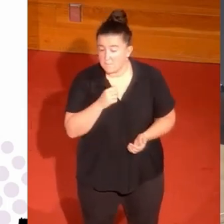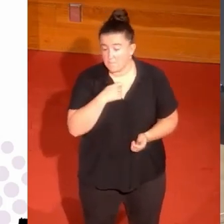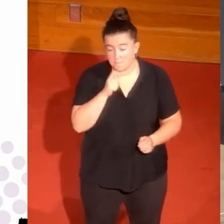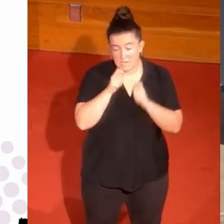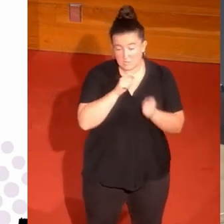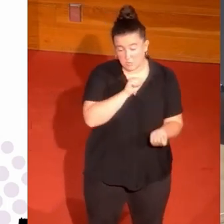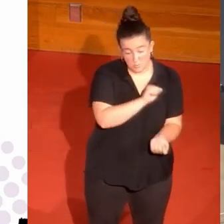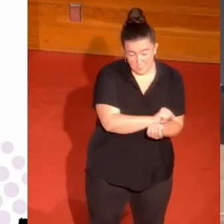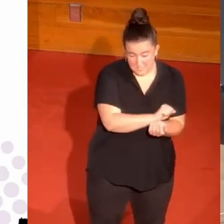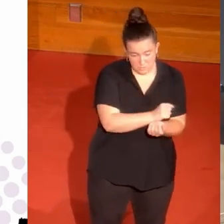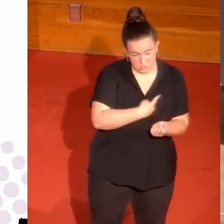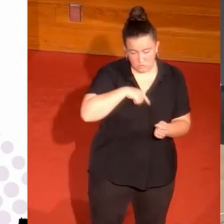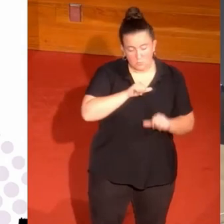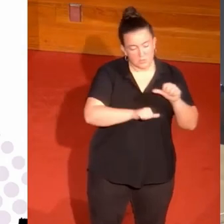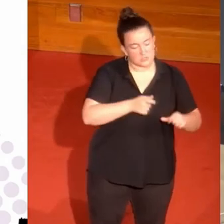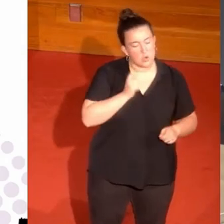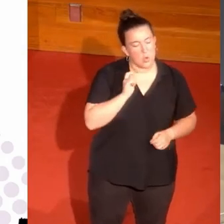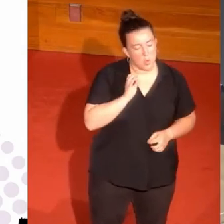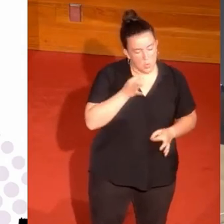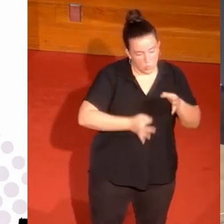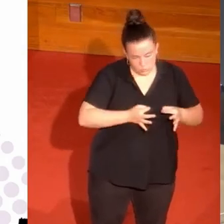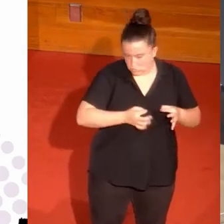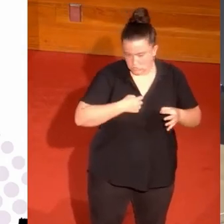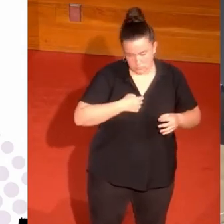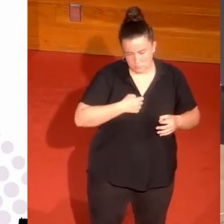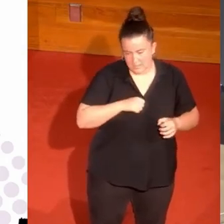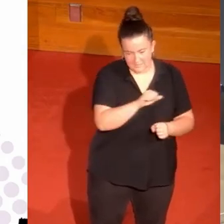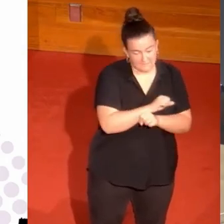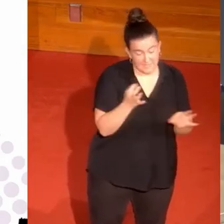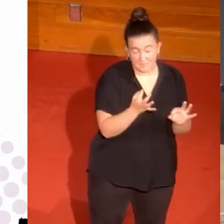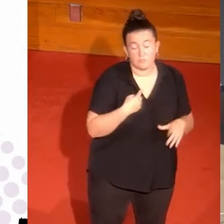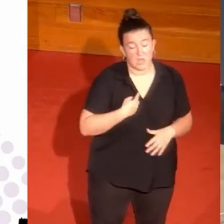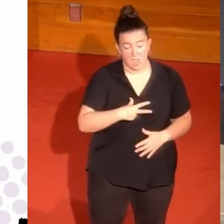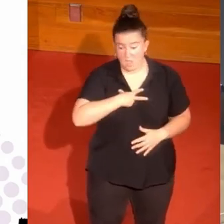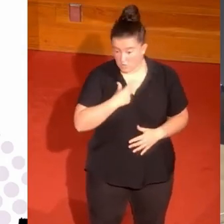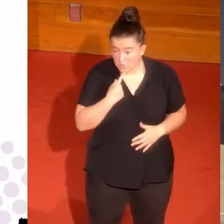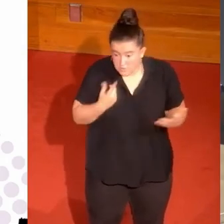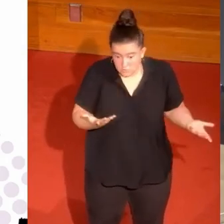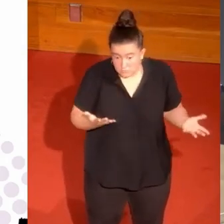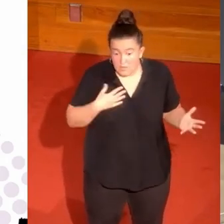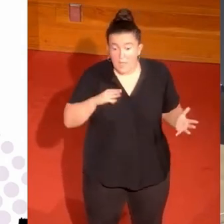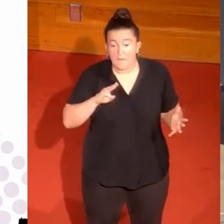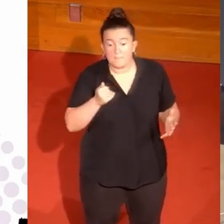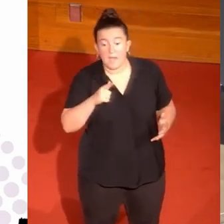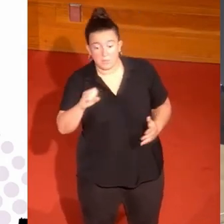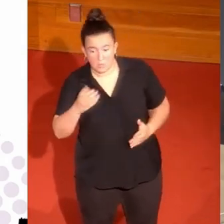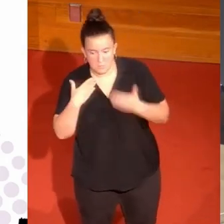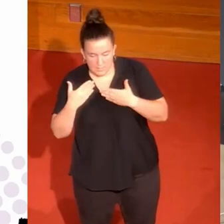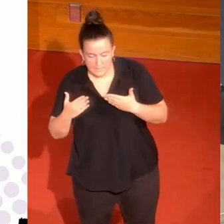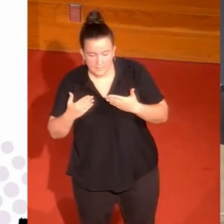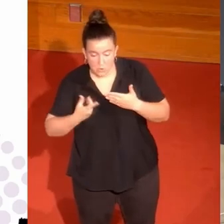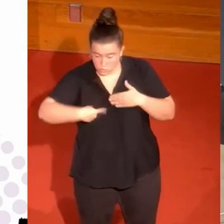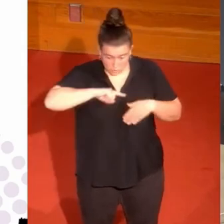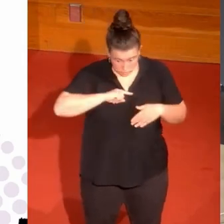procesos justos y su propio abogado lo ha dicho que Pablo va a hablar de momento no ha hablado con nosotros ni con